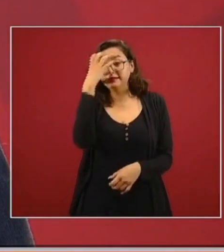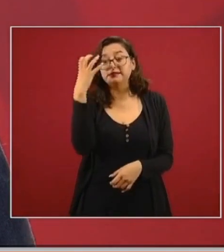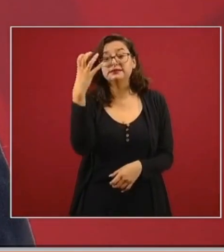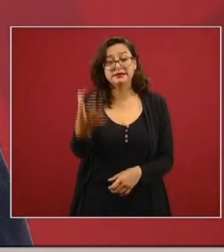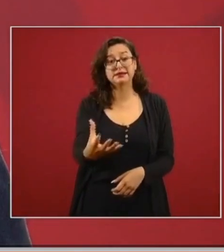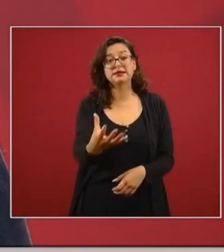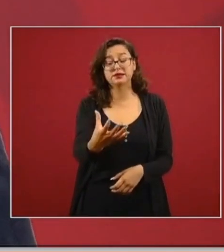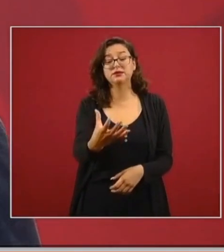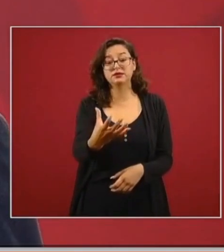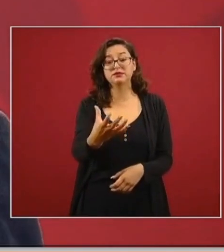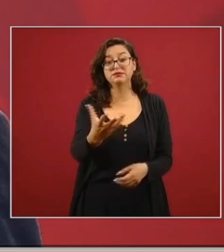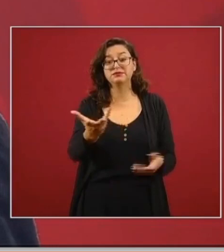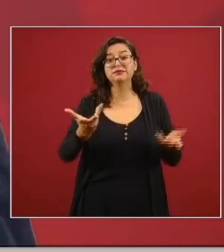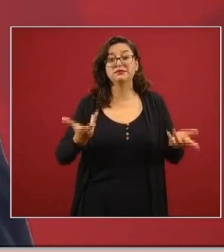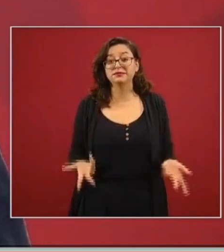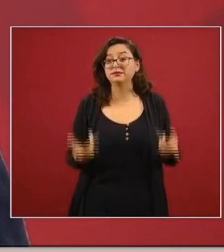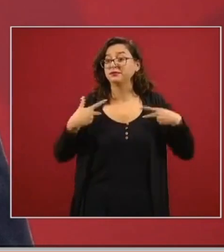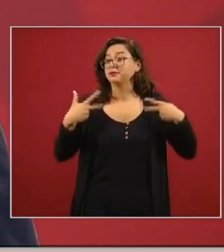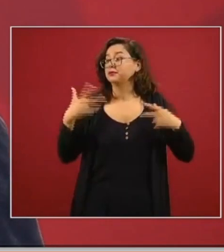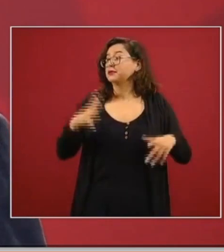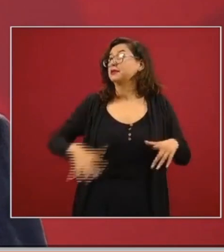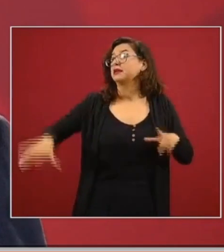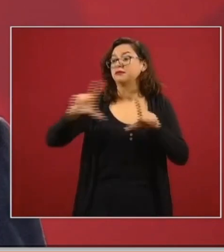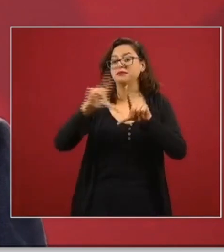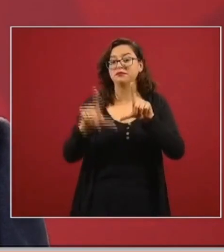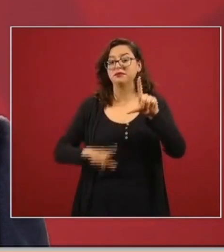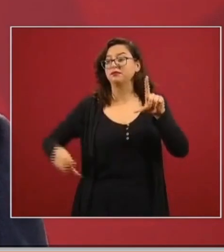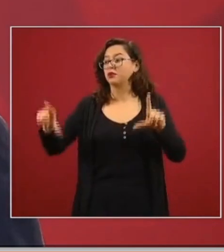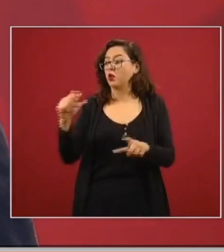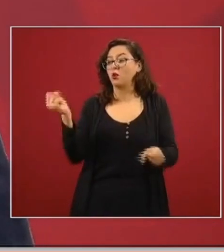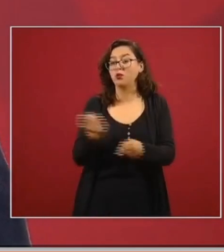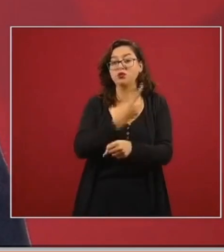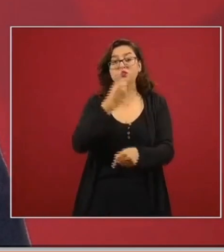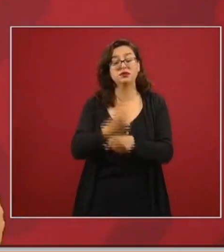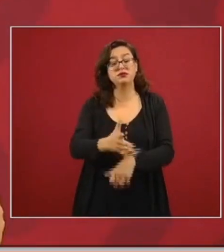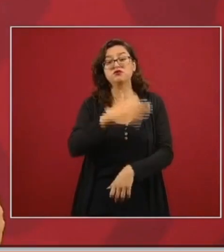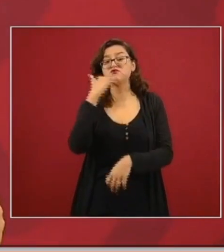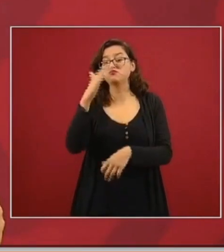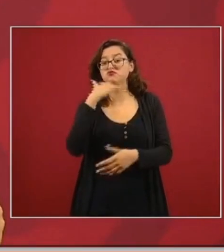de desterrar la corrupción.